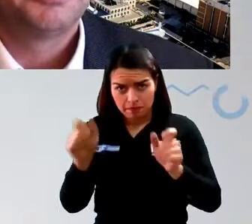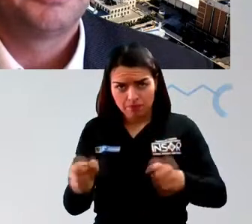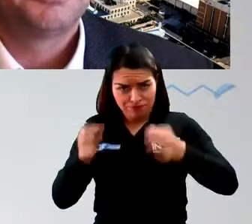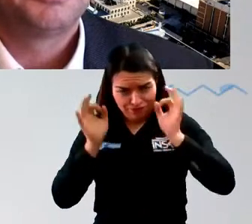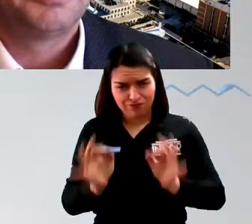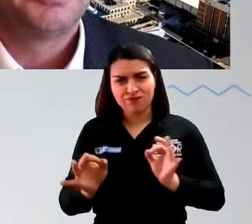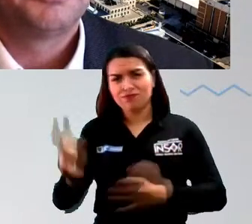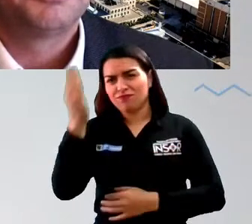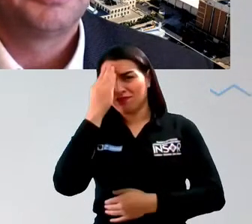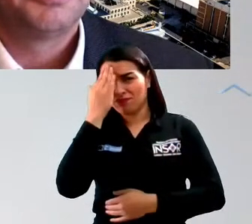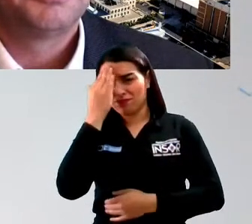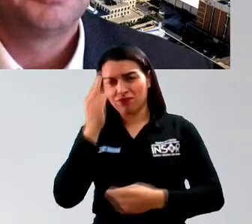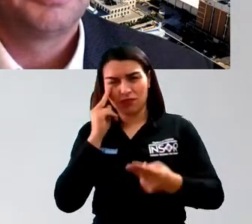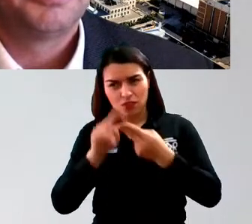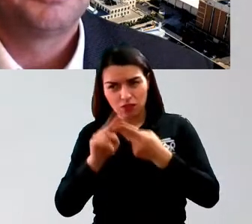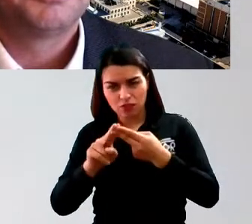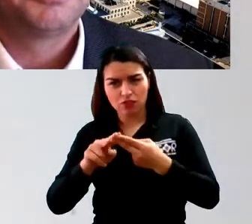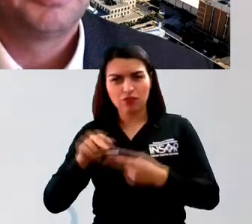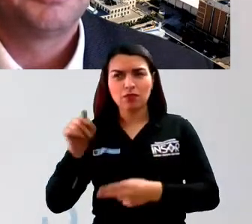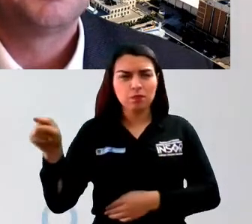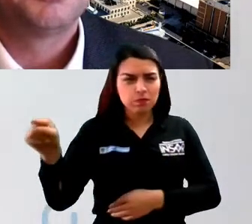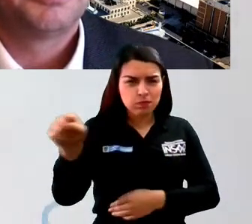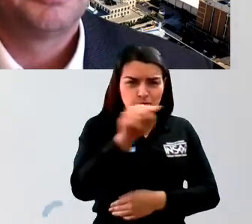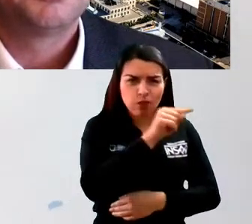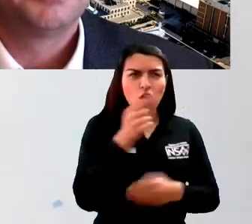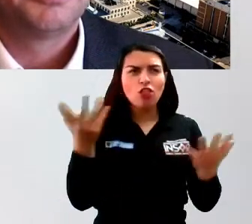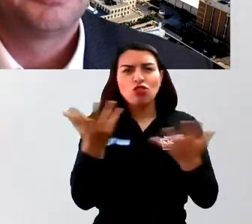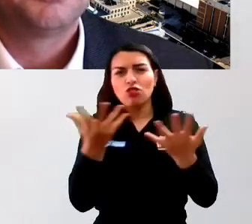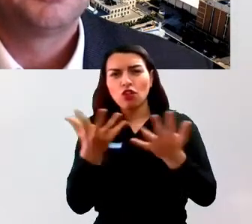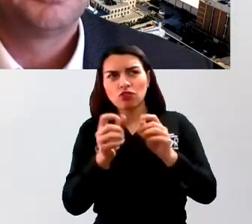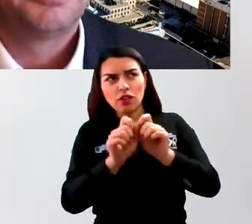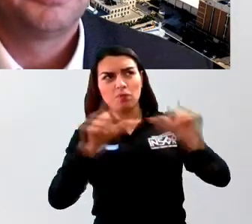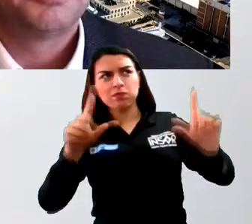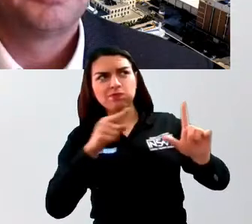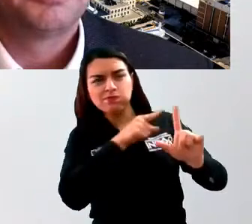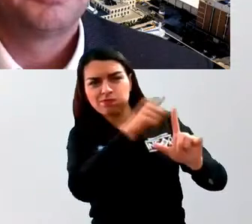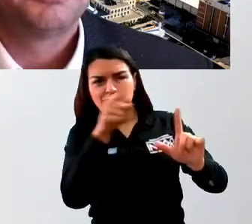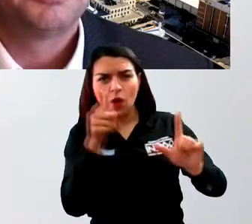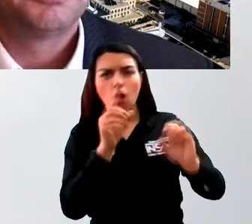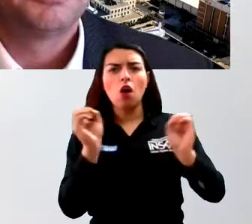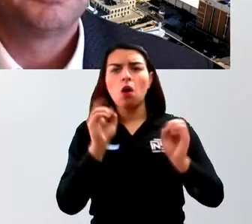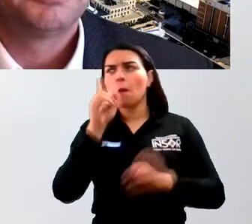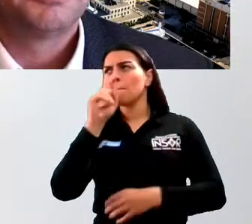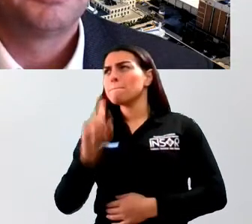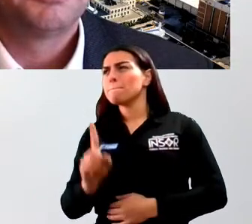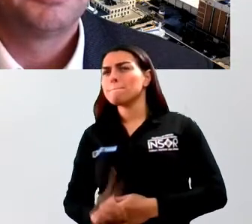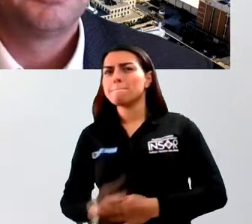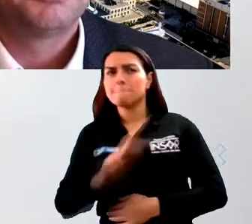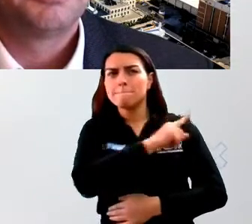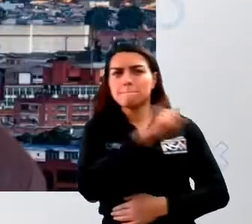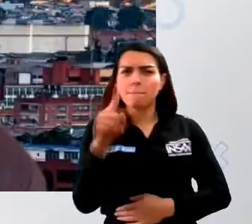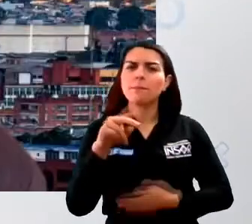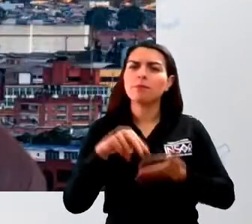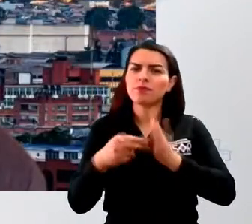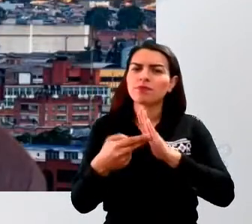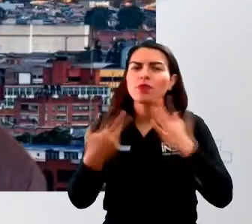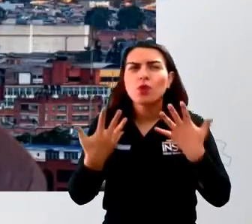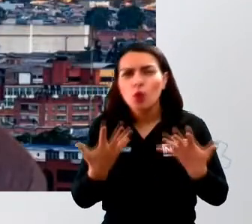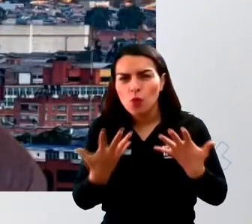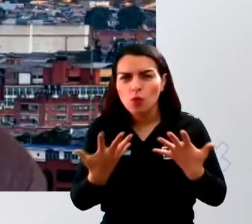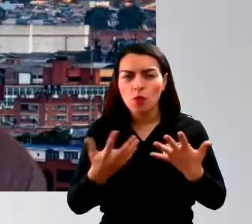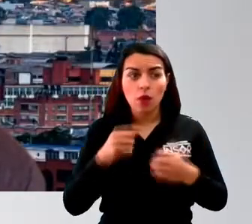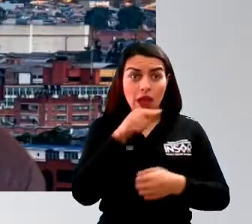los repositorios educativos, ni está familiarizado con esto de ir más allá del material soy